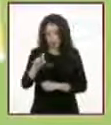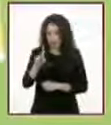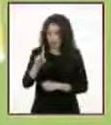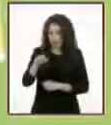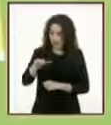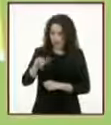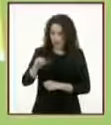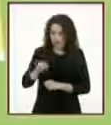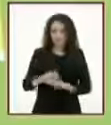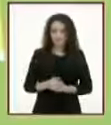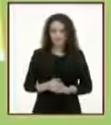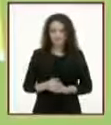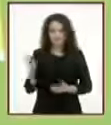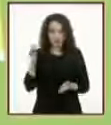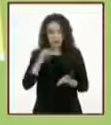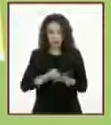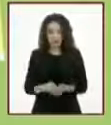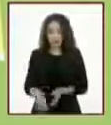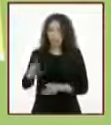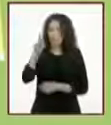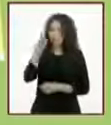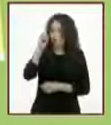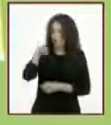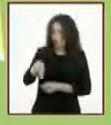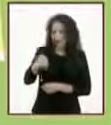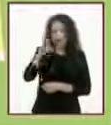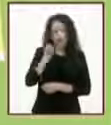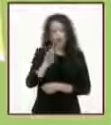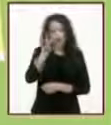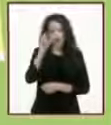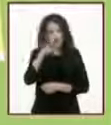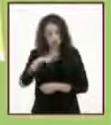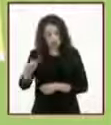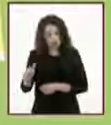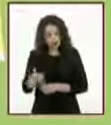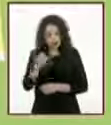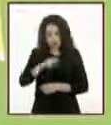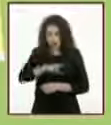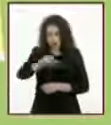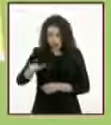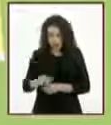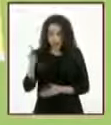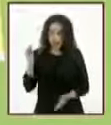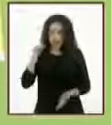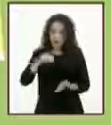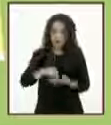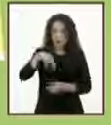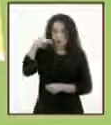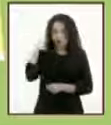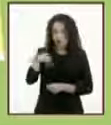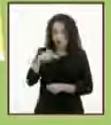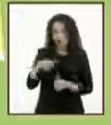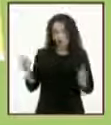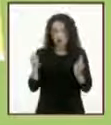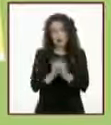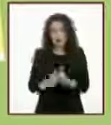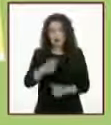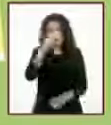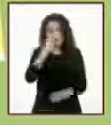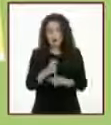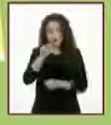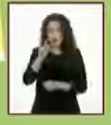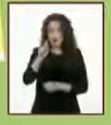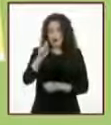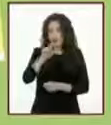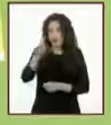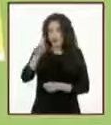Don o doña. En este caso se debe anotar enseguida el nombre y el primer apellido, por ejemplo, don